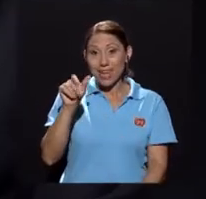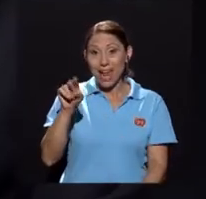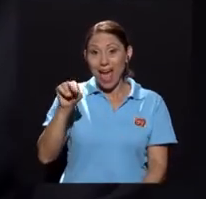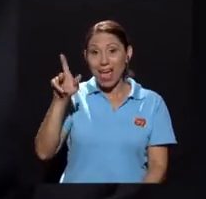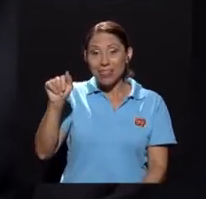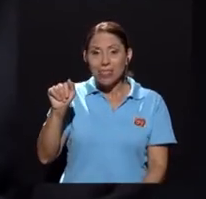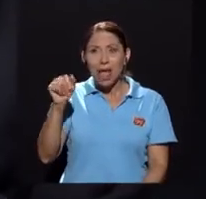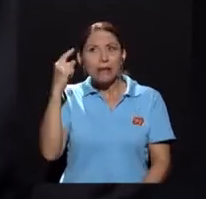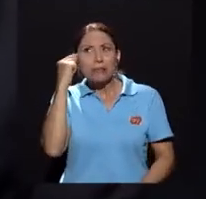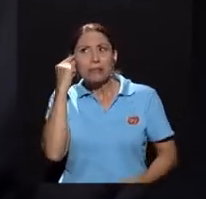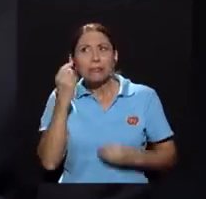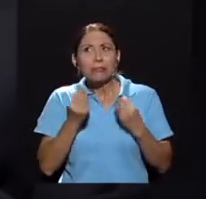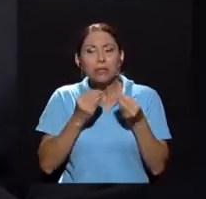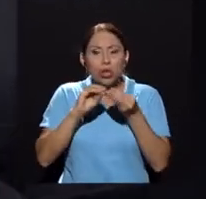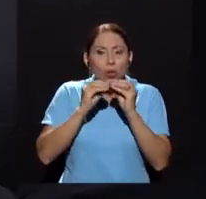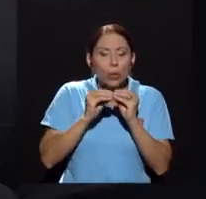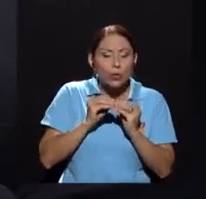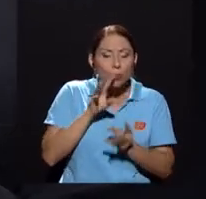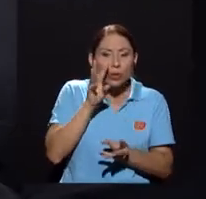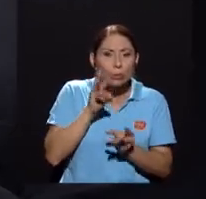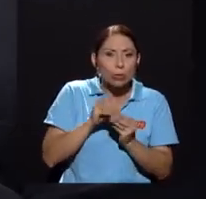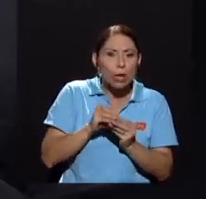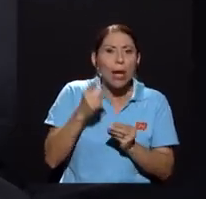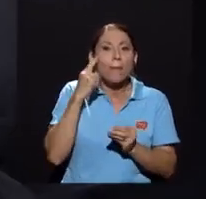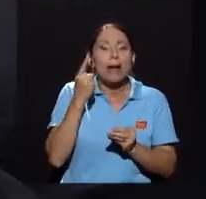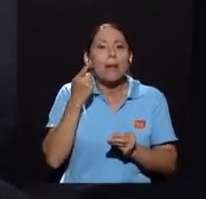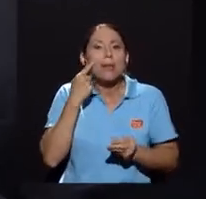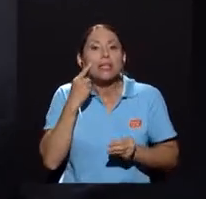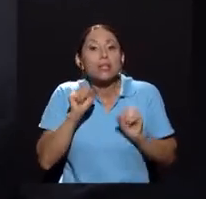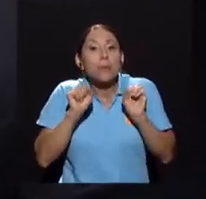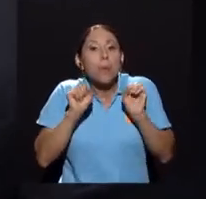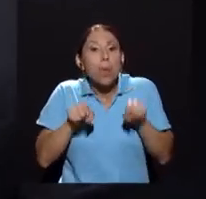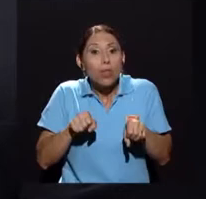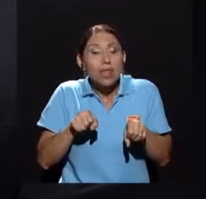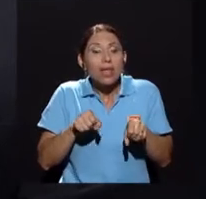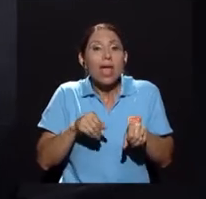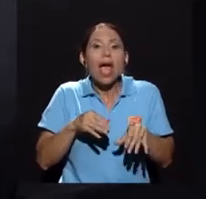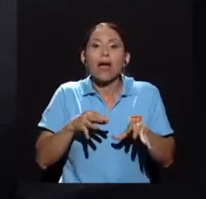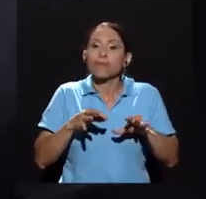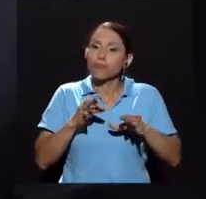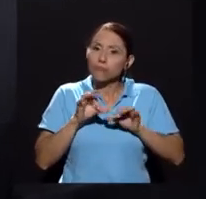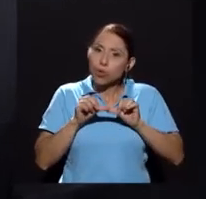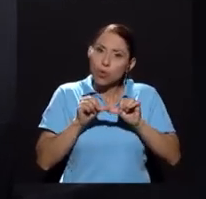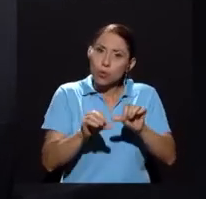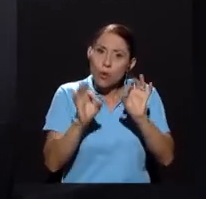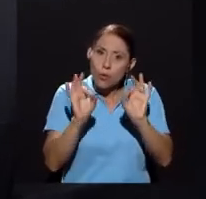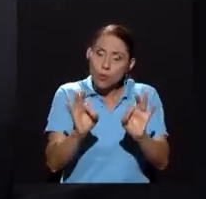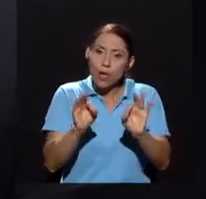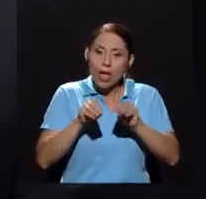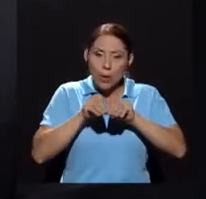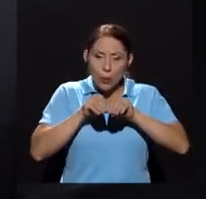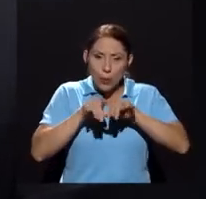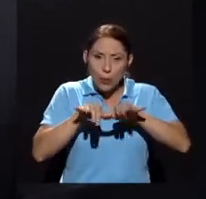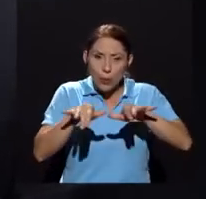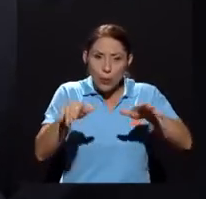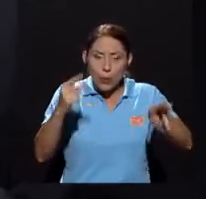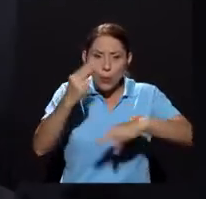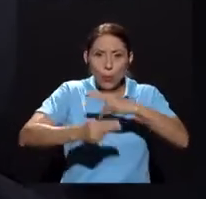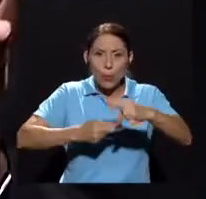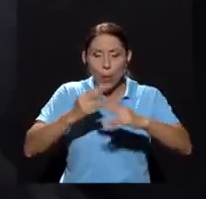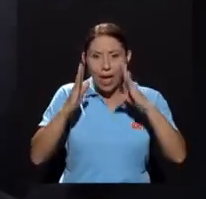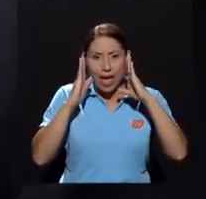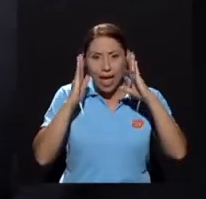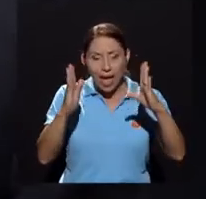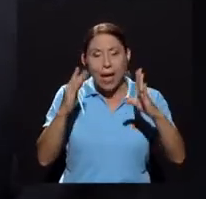si podrían sostener financieramente una extensión de cobertura que sería tan trascendental para el